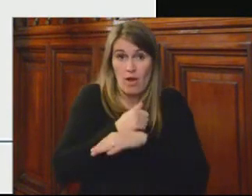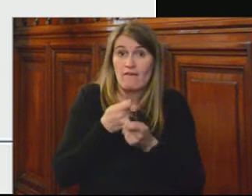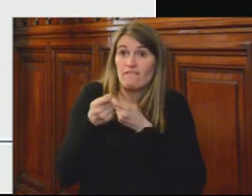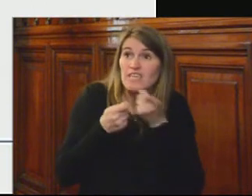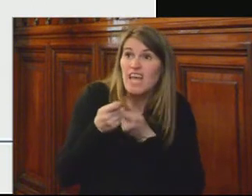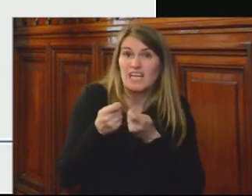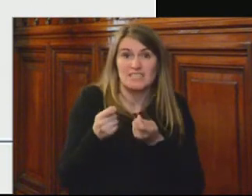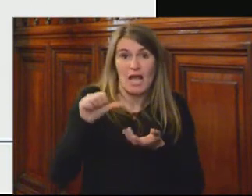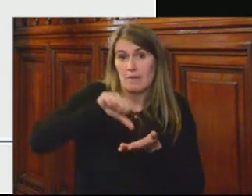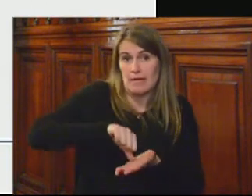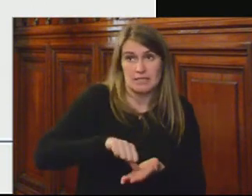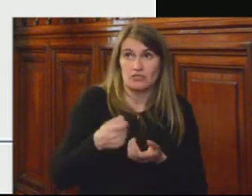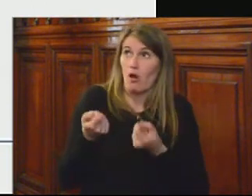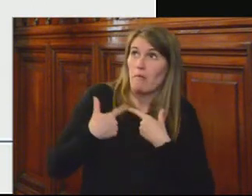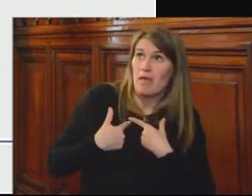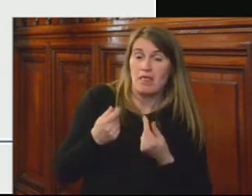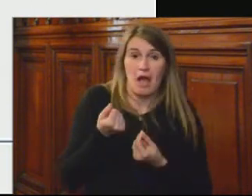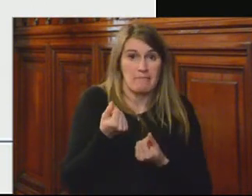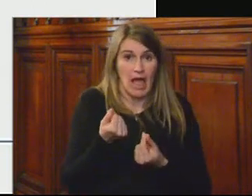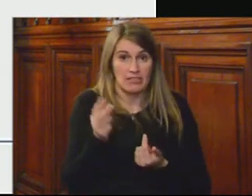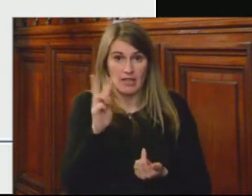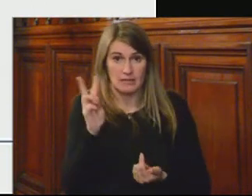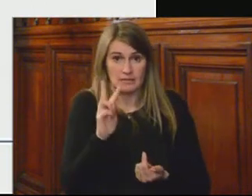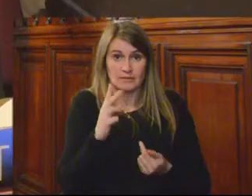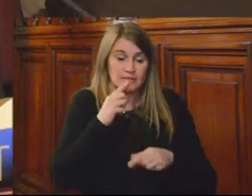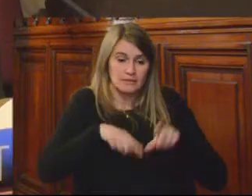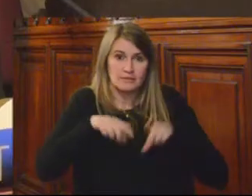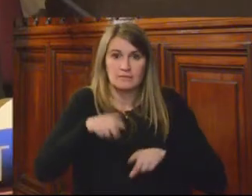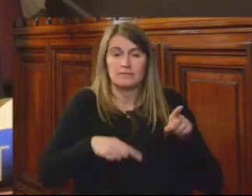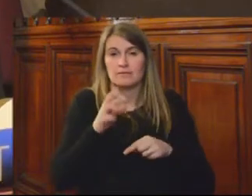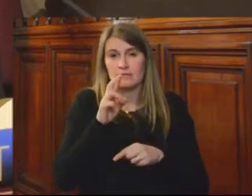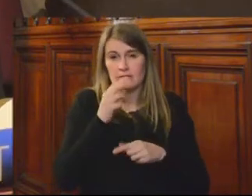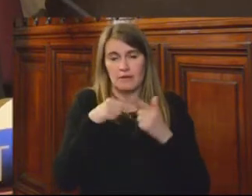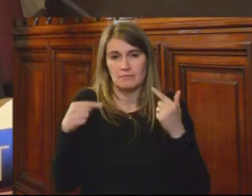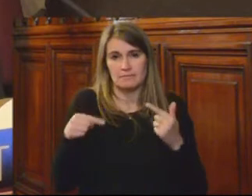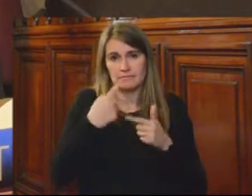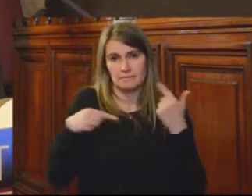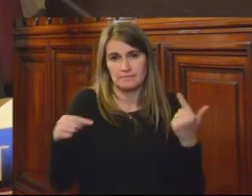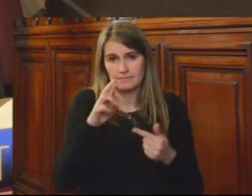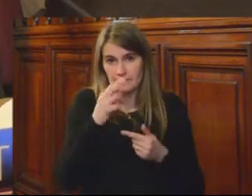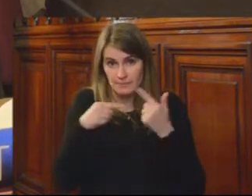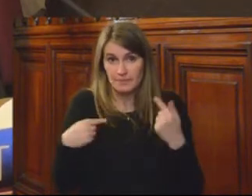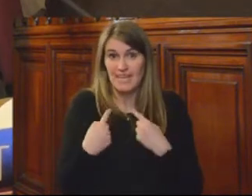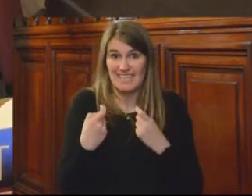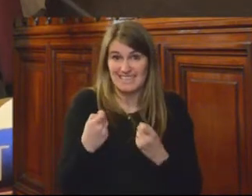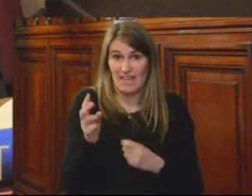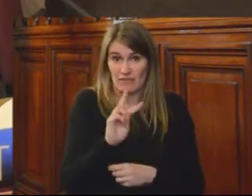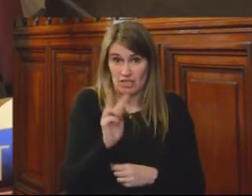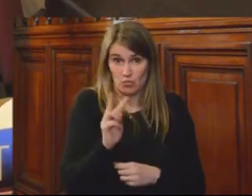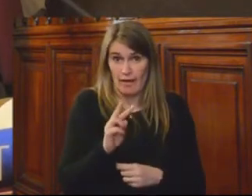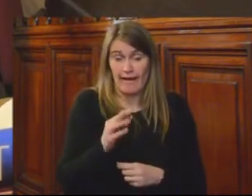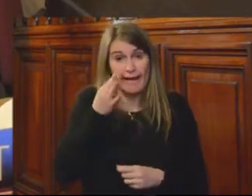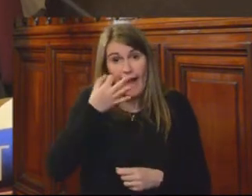de nuestro país, que restringe la capacidad de gestión de recursos que necesita nuestro país para la garantía de los